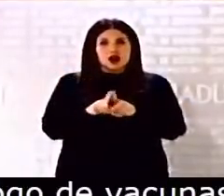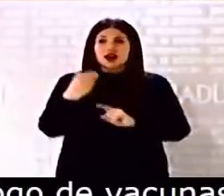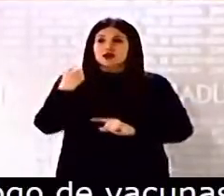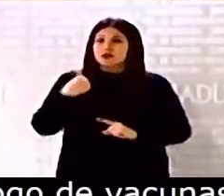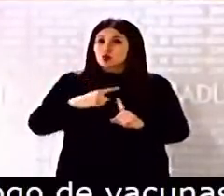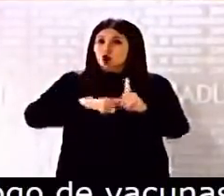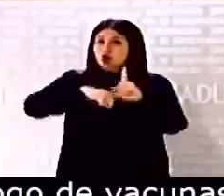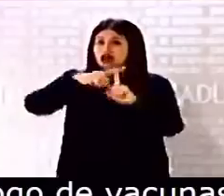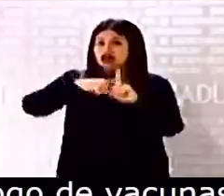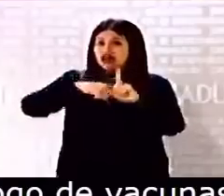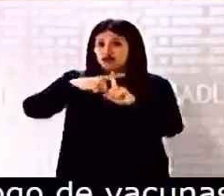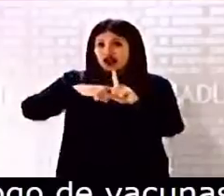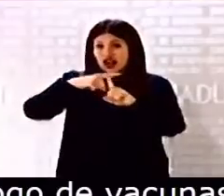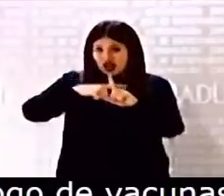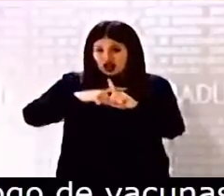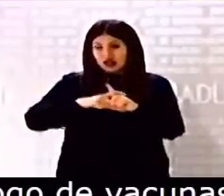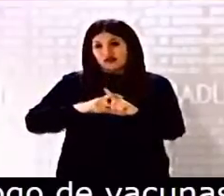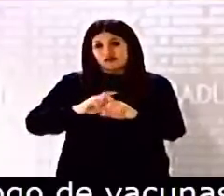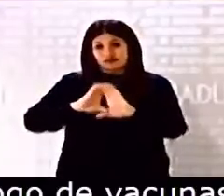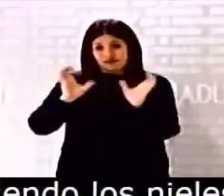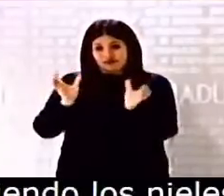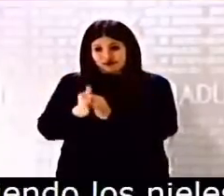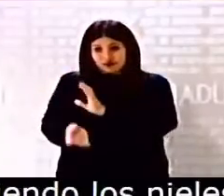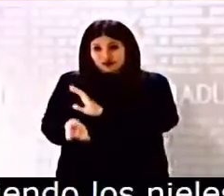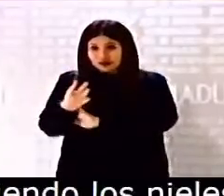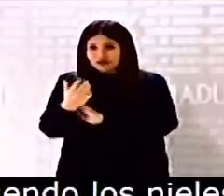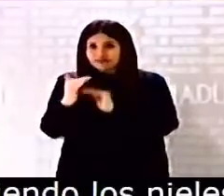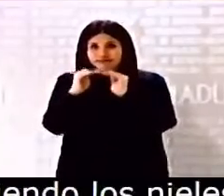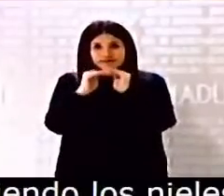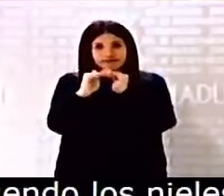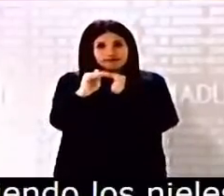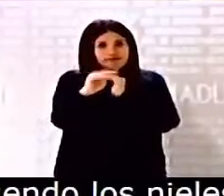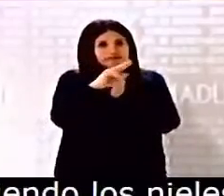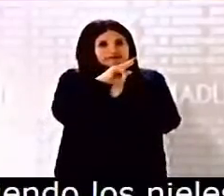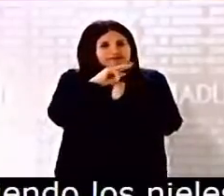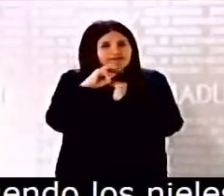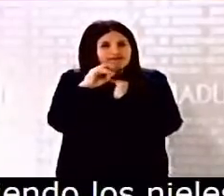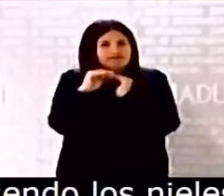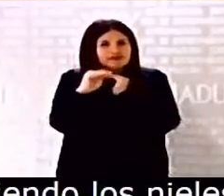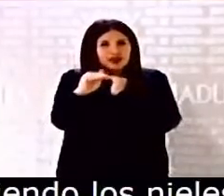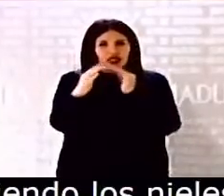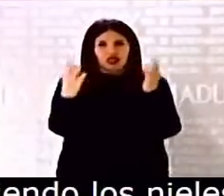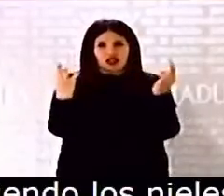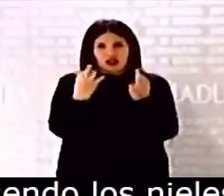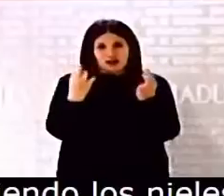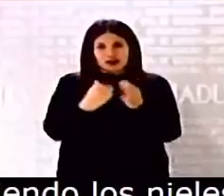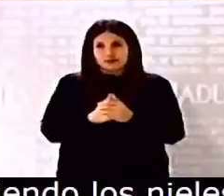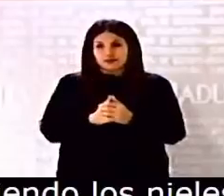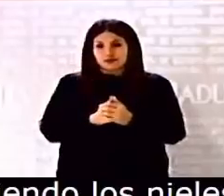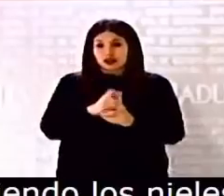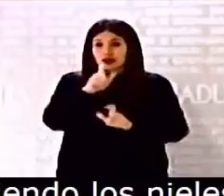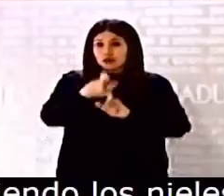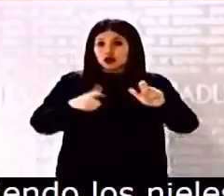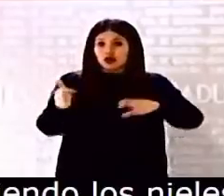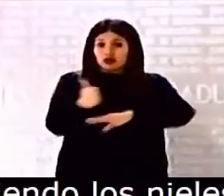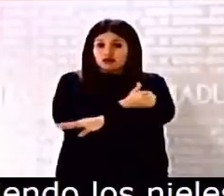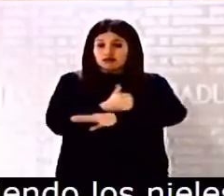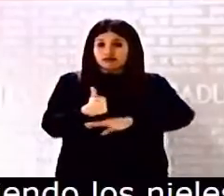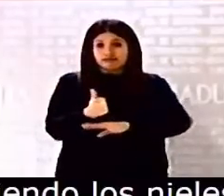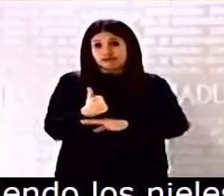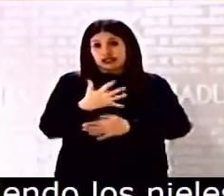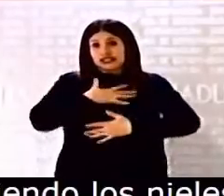que tenemos de incidencia, tenemos que seguir protegiendo la salud de la población, tenemos que seguir